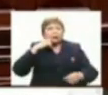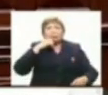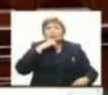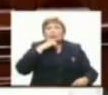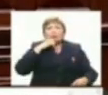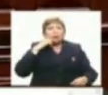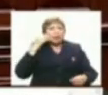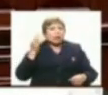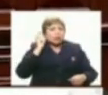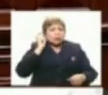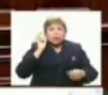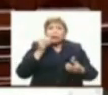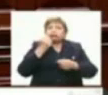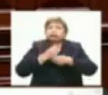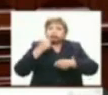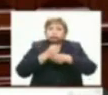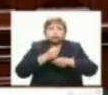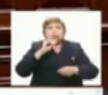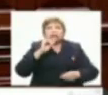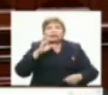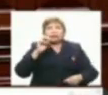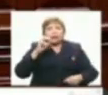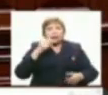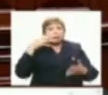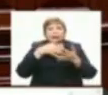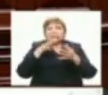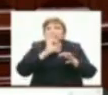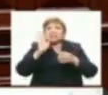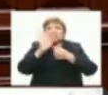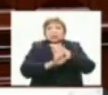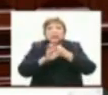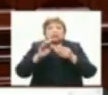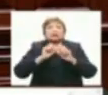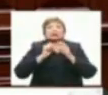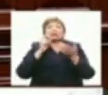mujeres en empleo informales, vulnerables y sin protección social.